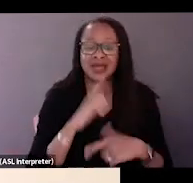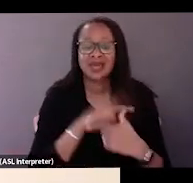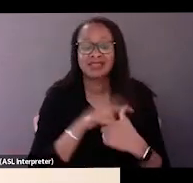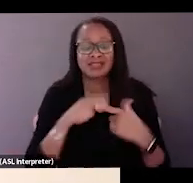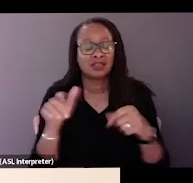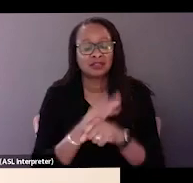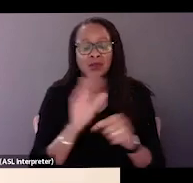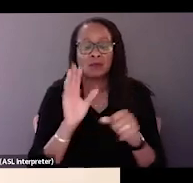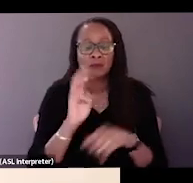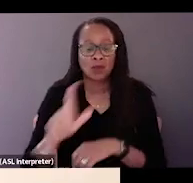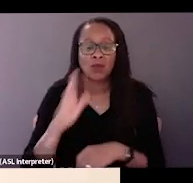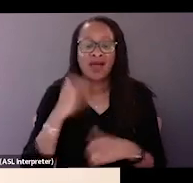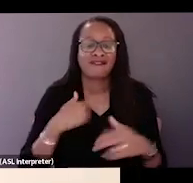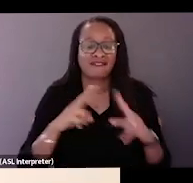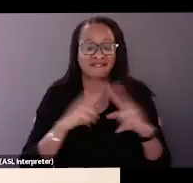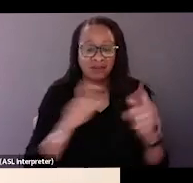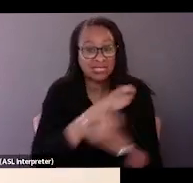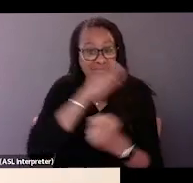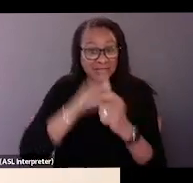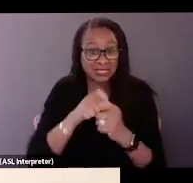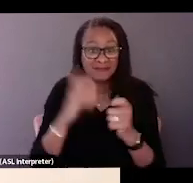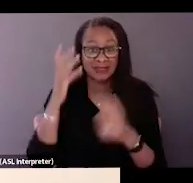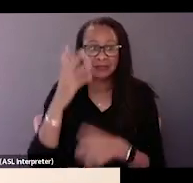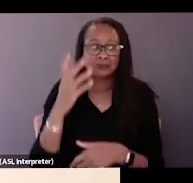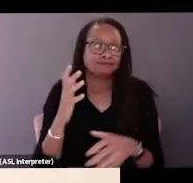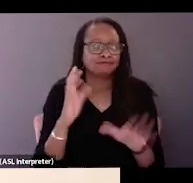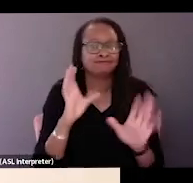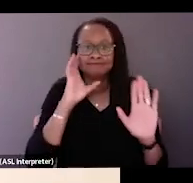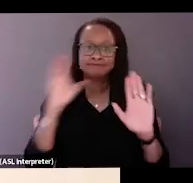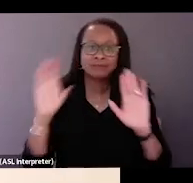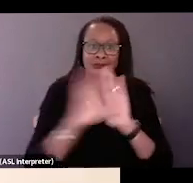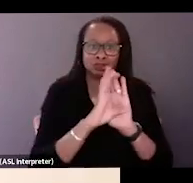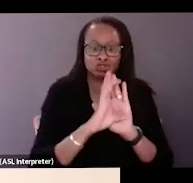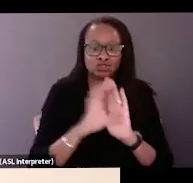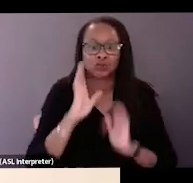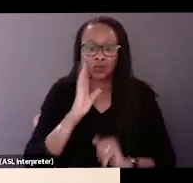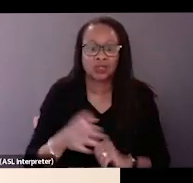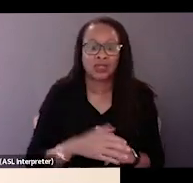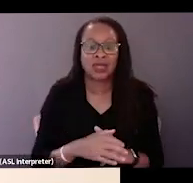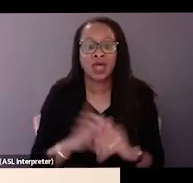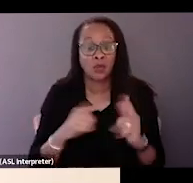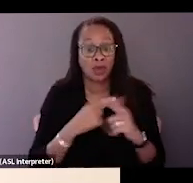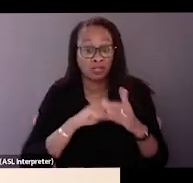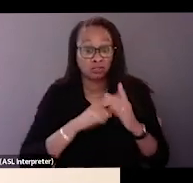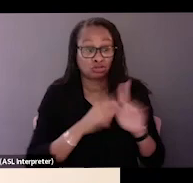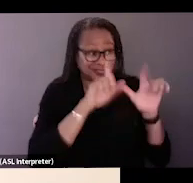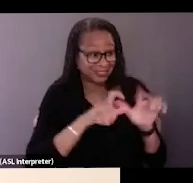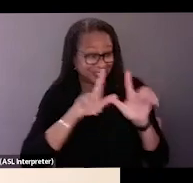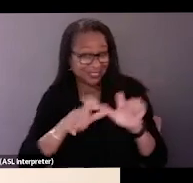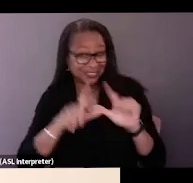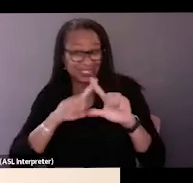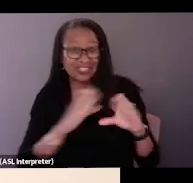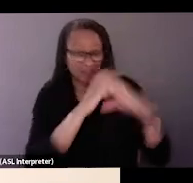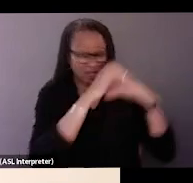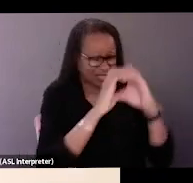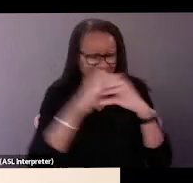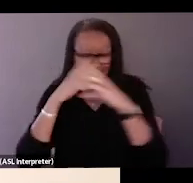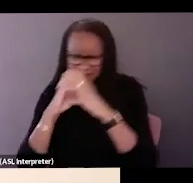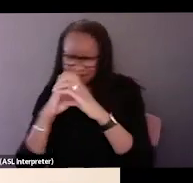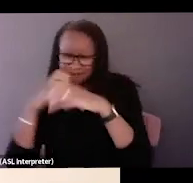grabada con una imagen muy específica. Y cuando empecé a probar los lentes,